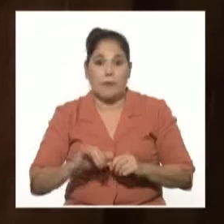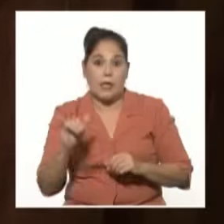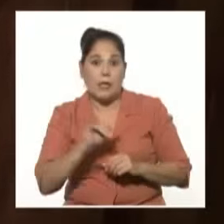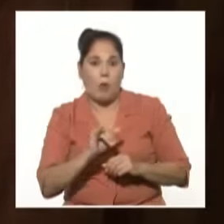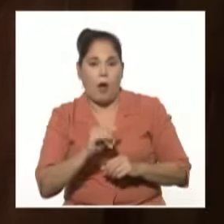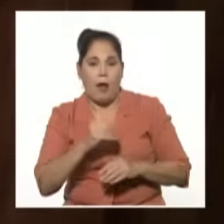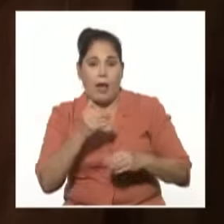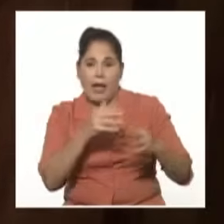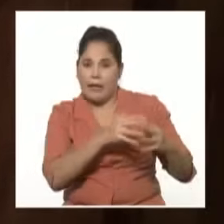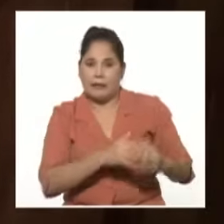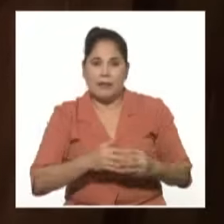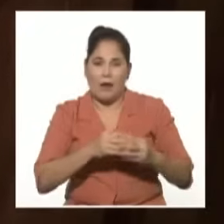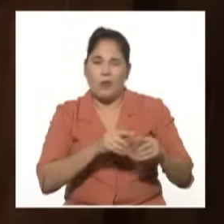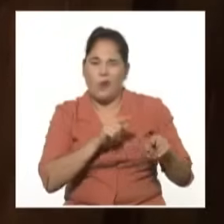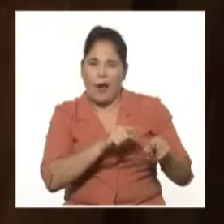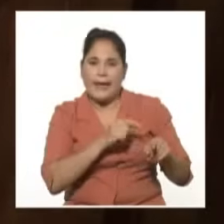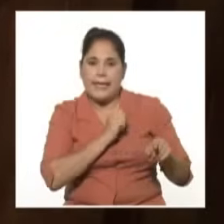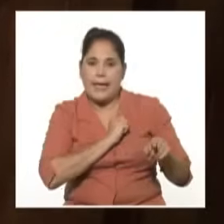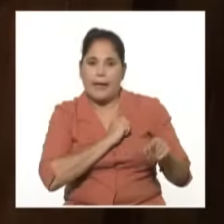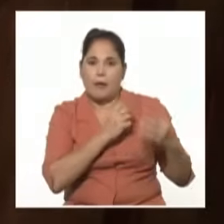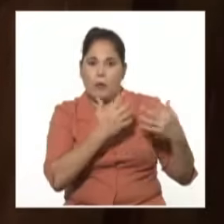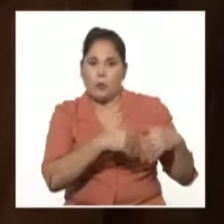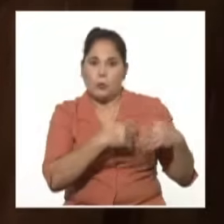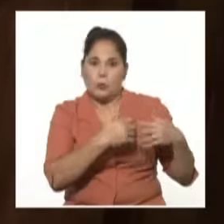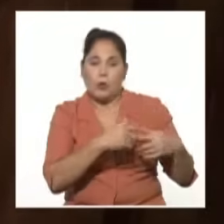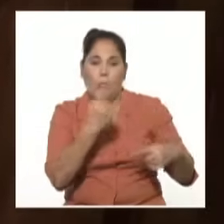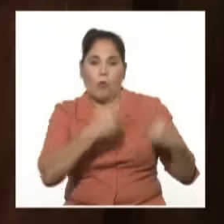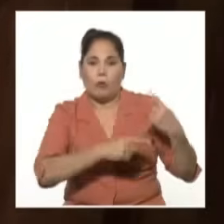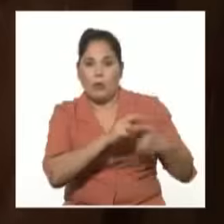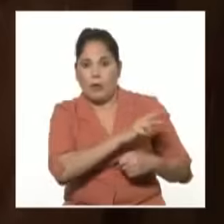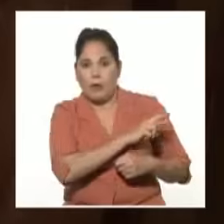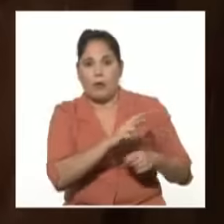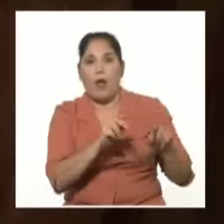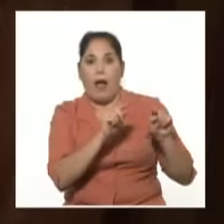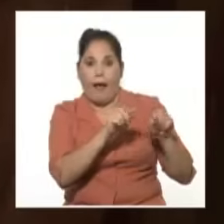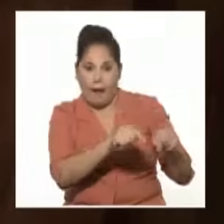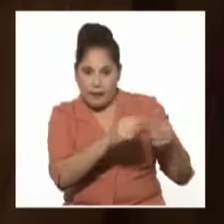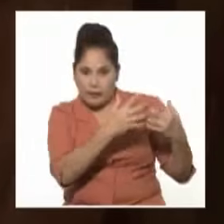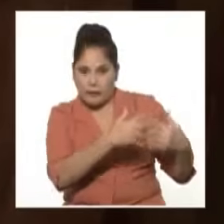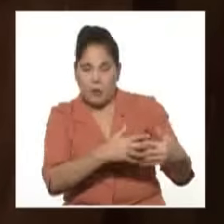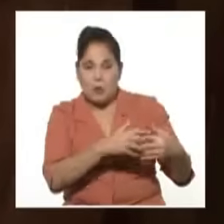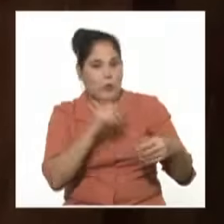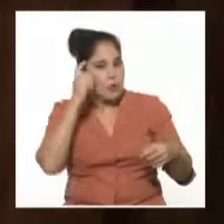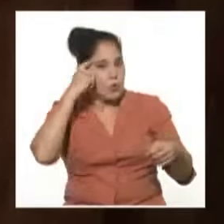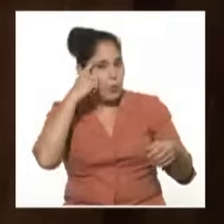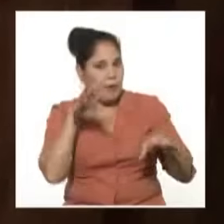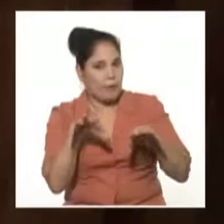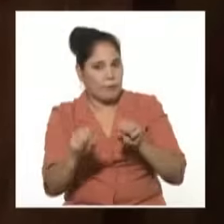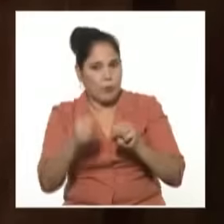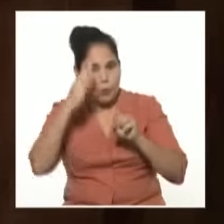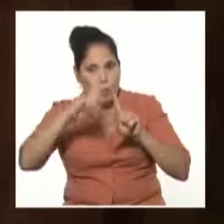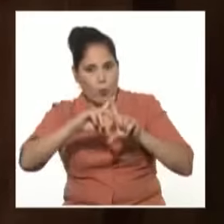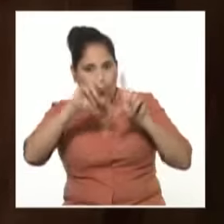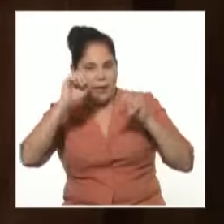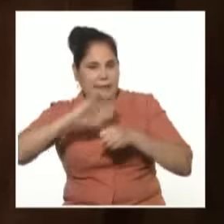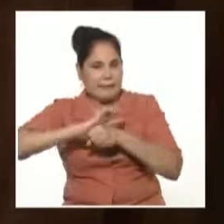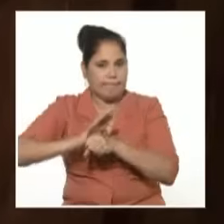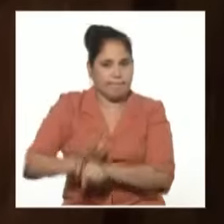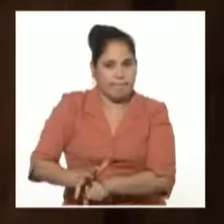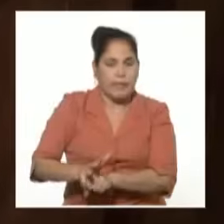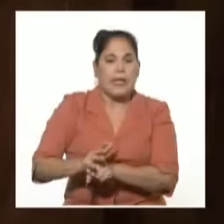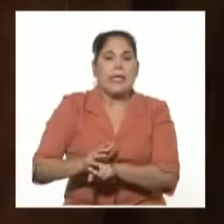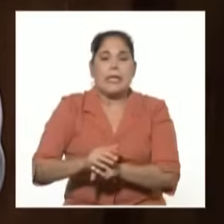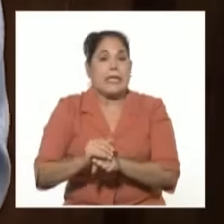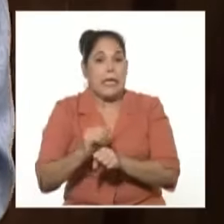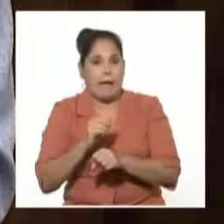exilio, que hizo fortuna con la industria de la contrarrevolución y nunca ha dejado de soñar con otra Cuba sometida y